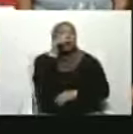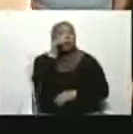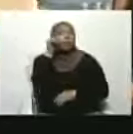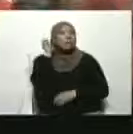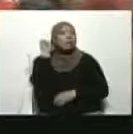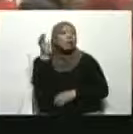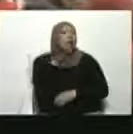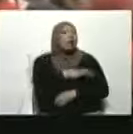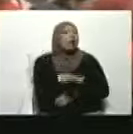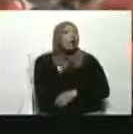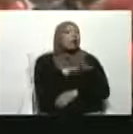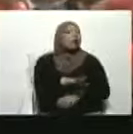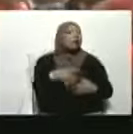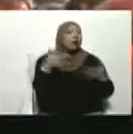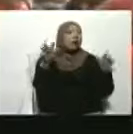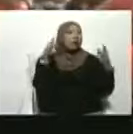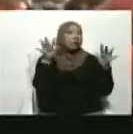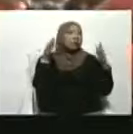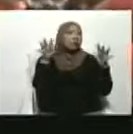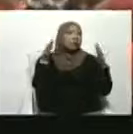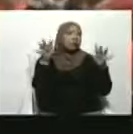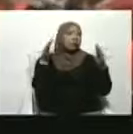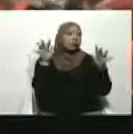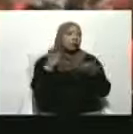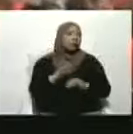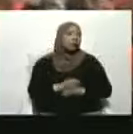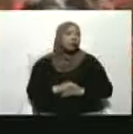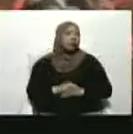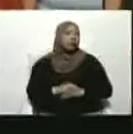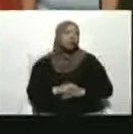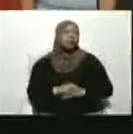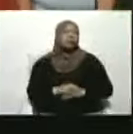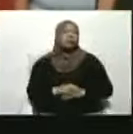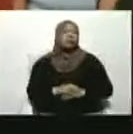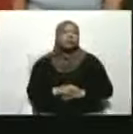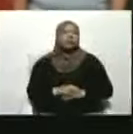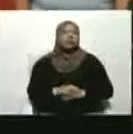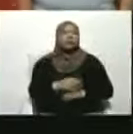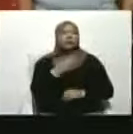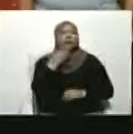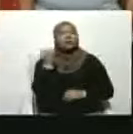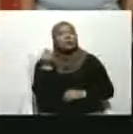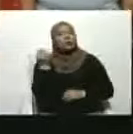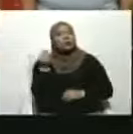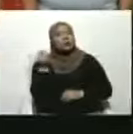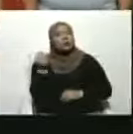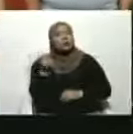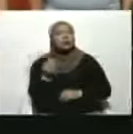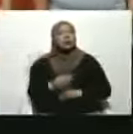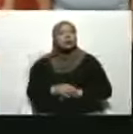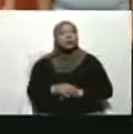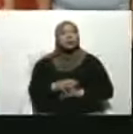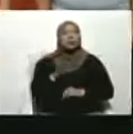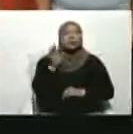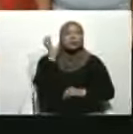Pascua no ganamos muchachas